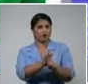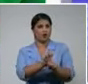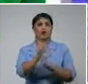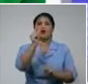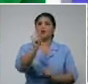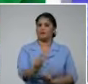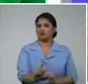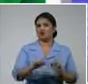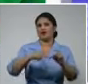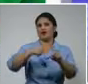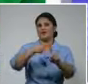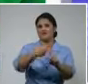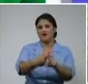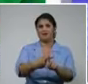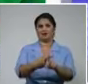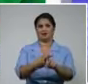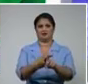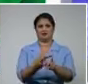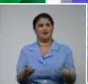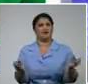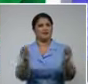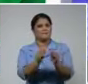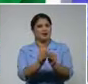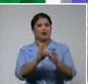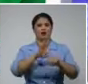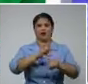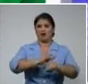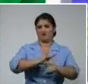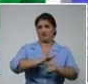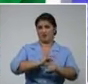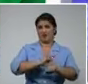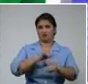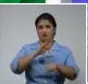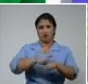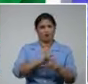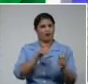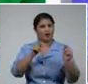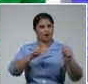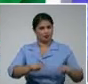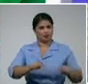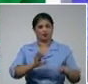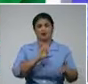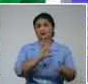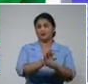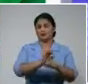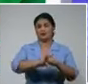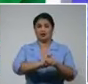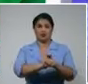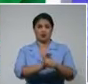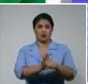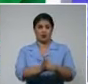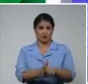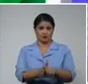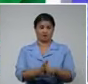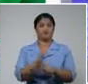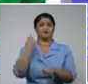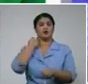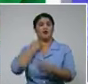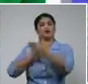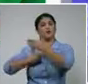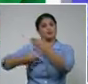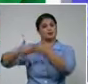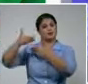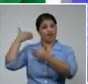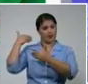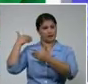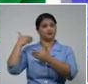han sido contactos de casos confirmados en nuestro país desde que comenzó la pandemia. Fíjense que el